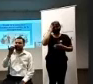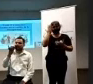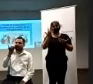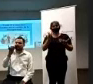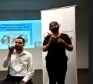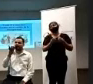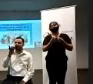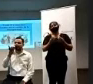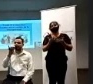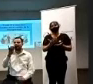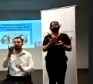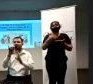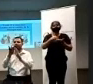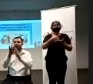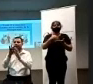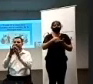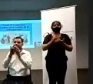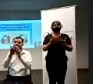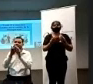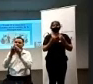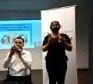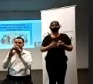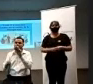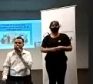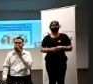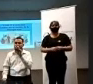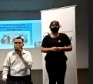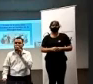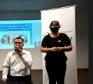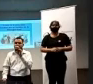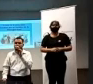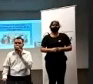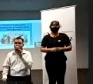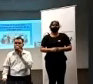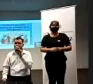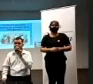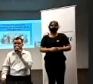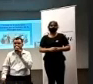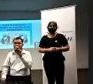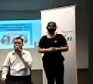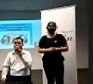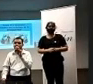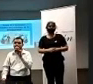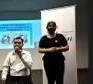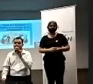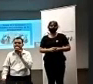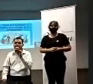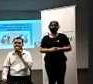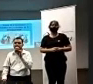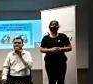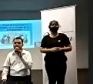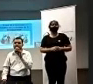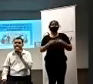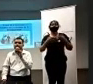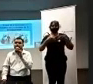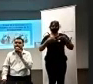web accesible, pero lastimosamente no se dio. Pero ahora estamos a tiempo porque seguimos en